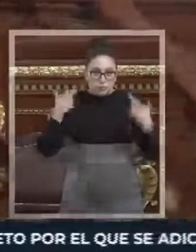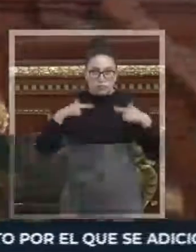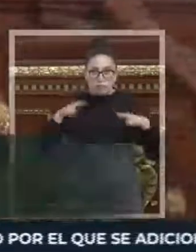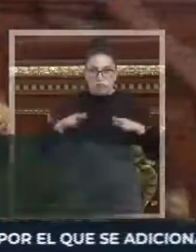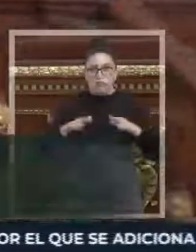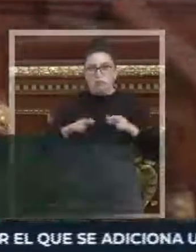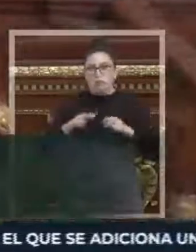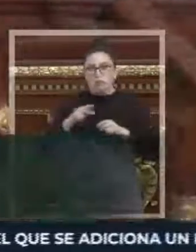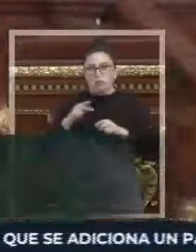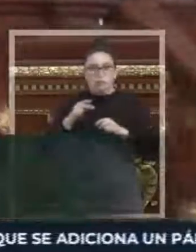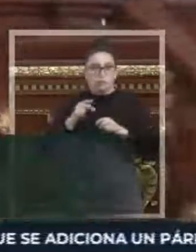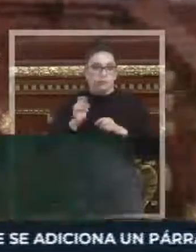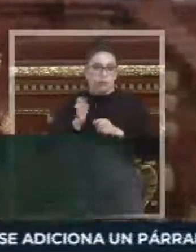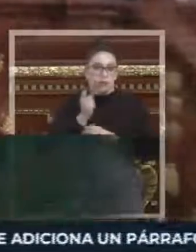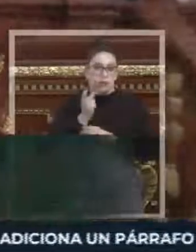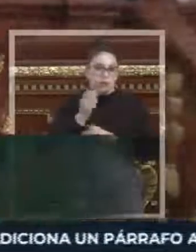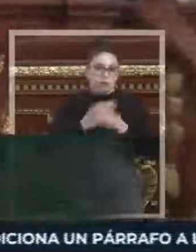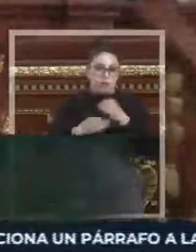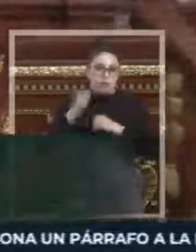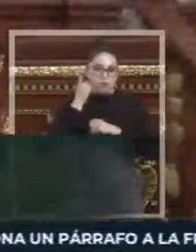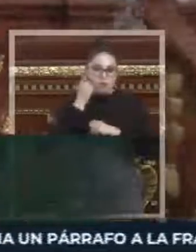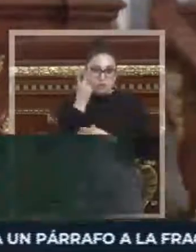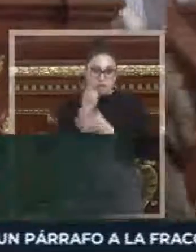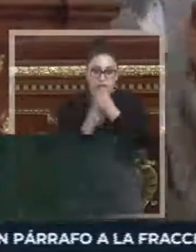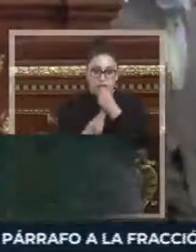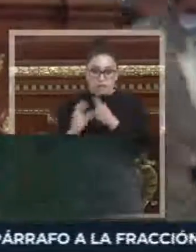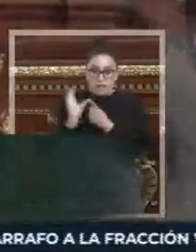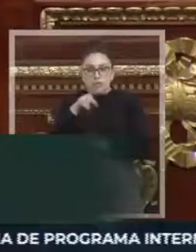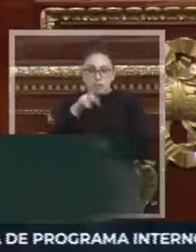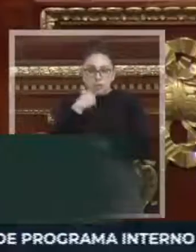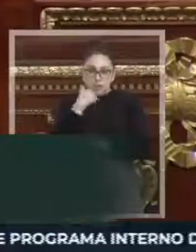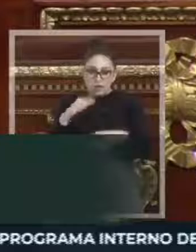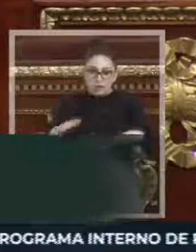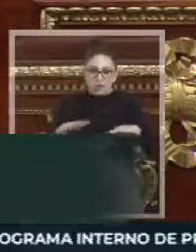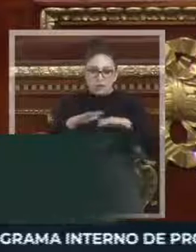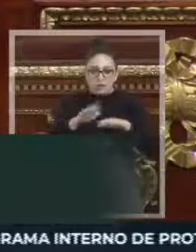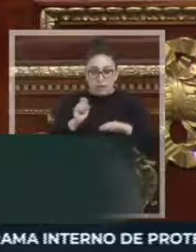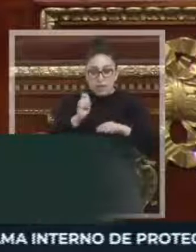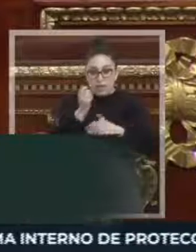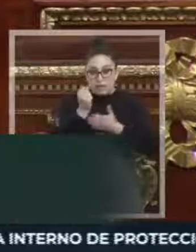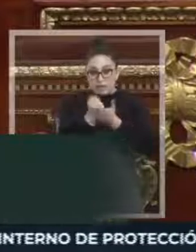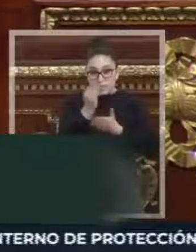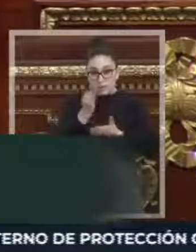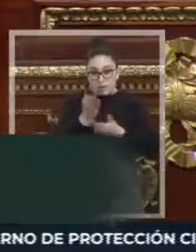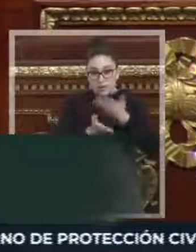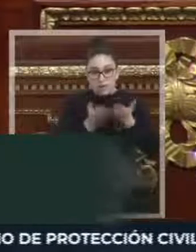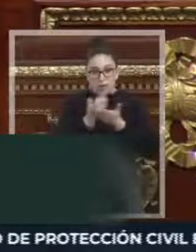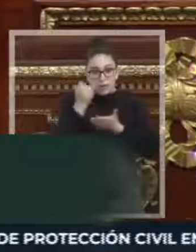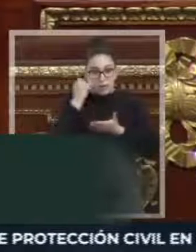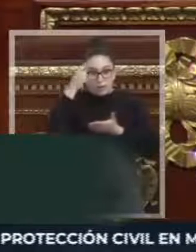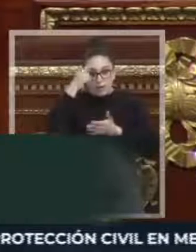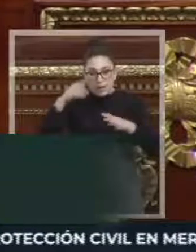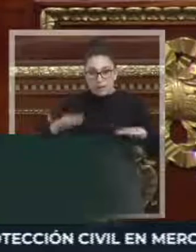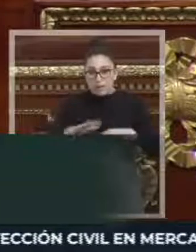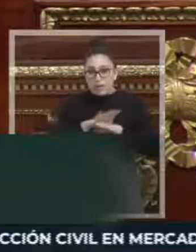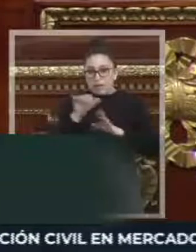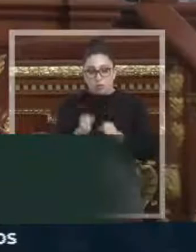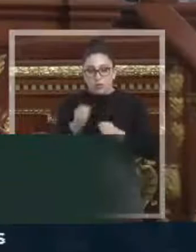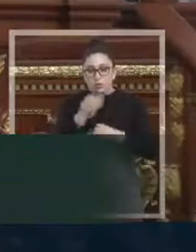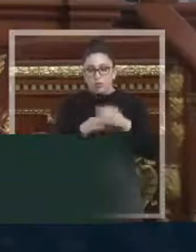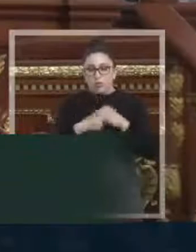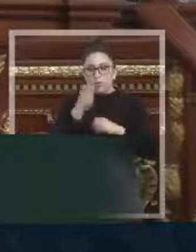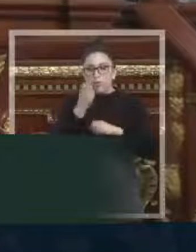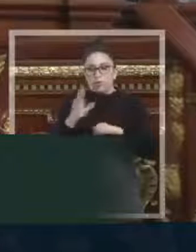El Congreso de la Ciudad de México aprobó reformas a la Ley Orgánica de Alcaldías relacionadas con los programas de protección civil en los mercados públicos.